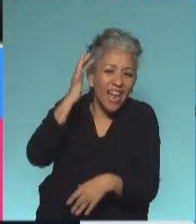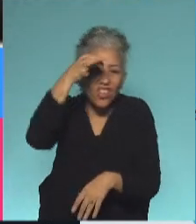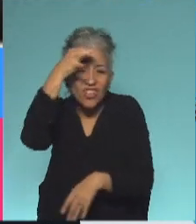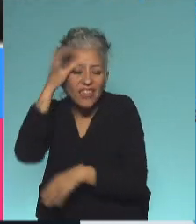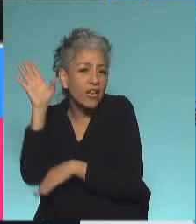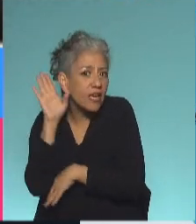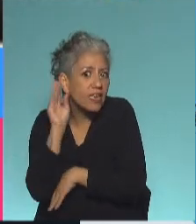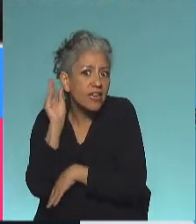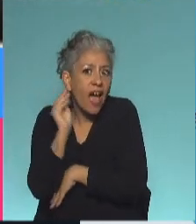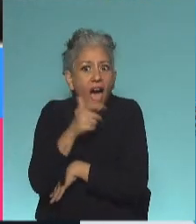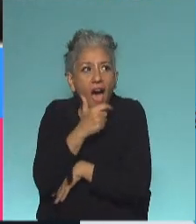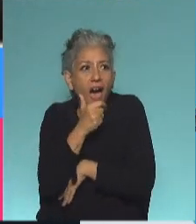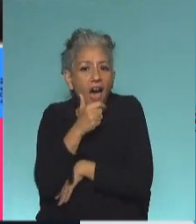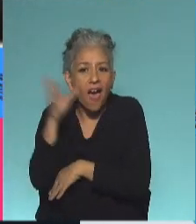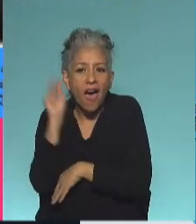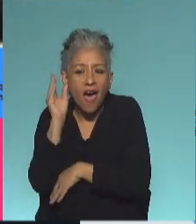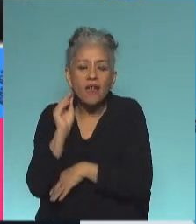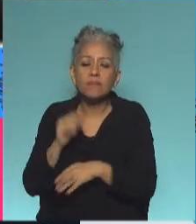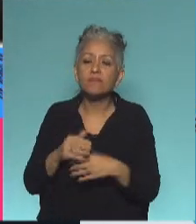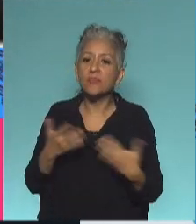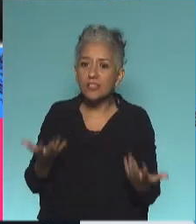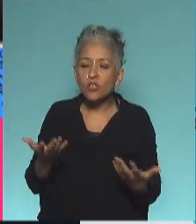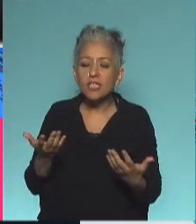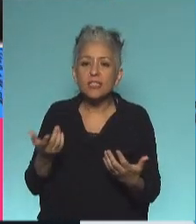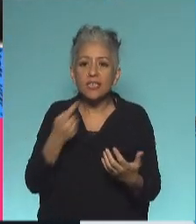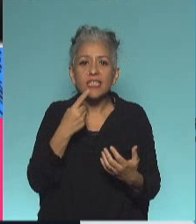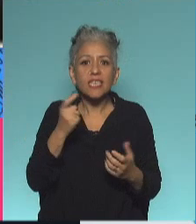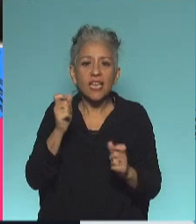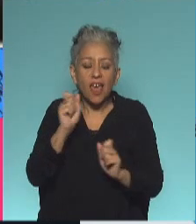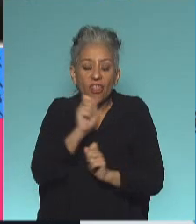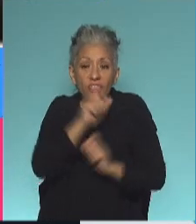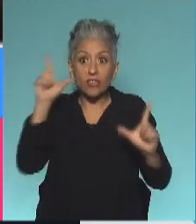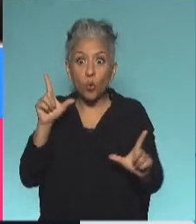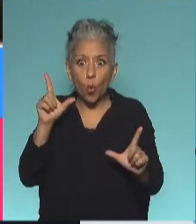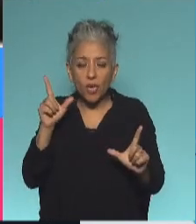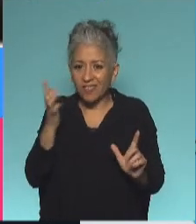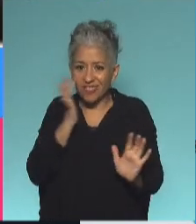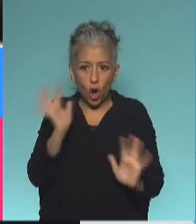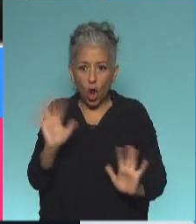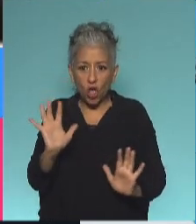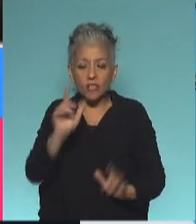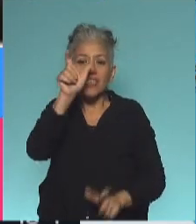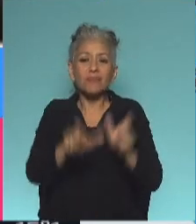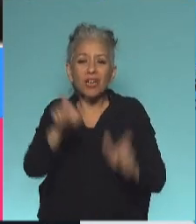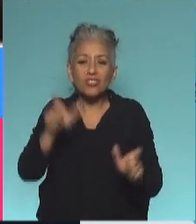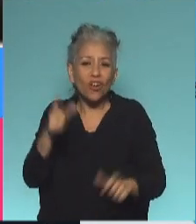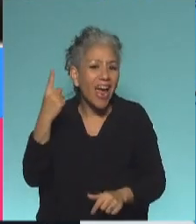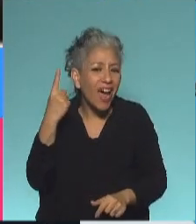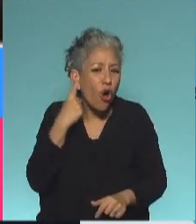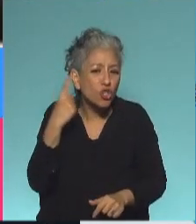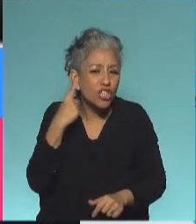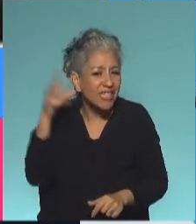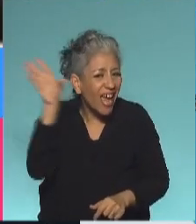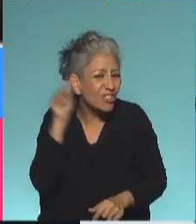radio. Y vos sabés que es descubrir para uno, y supongo que también para el oyente, el generarle